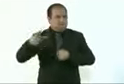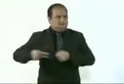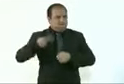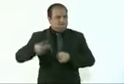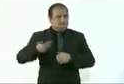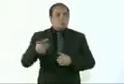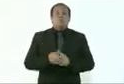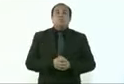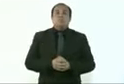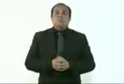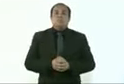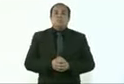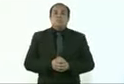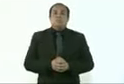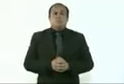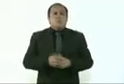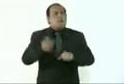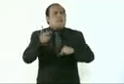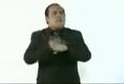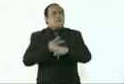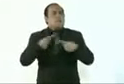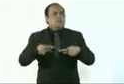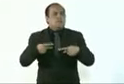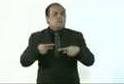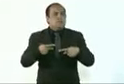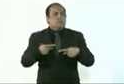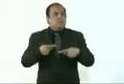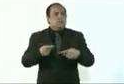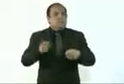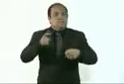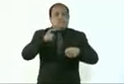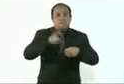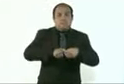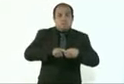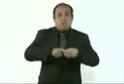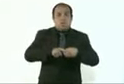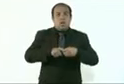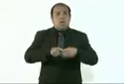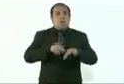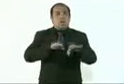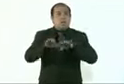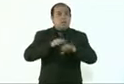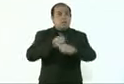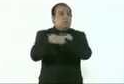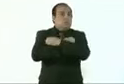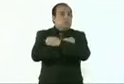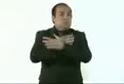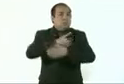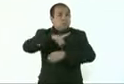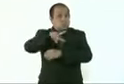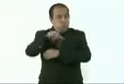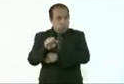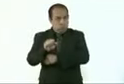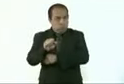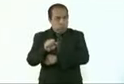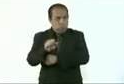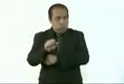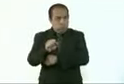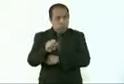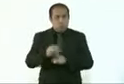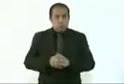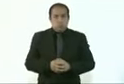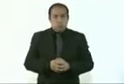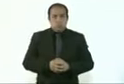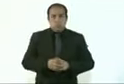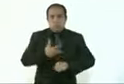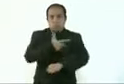muchísimo es qué pasa con las personas que se incorporaron al sector educativo después de que